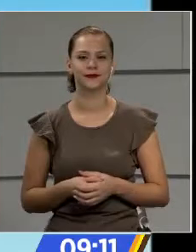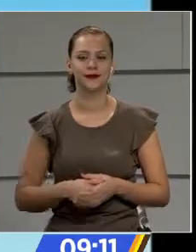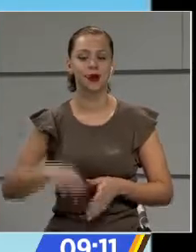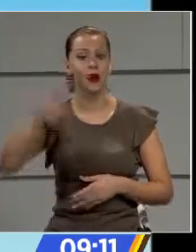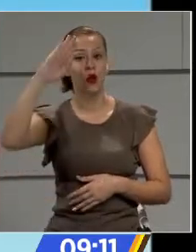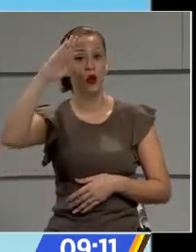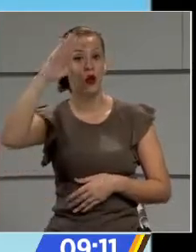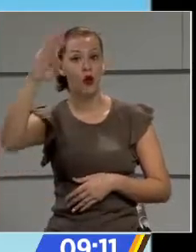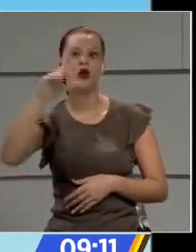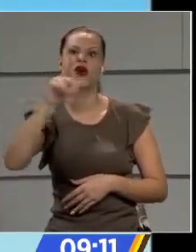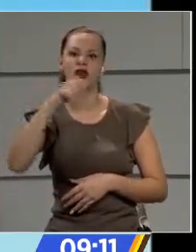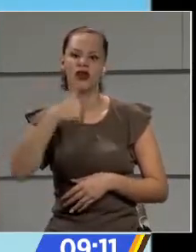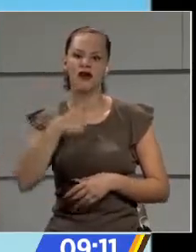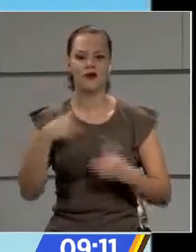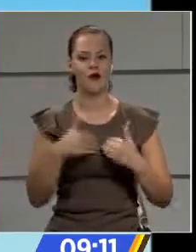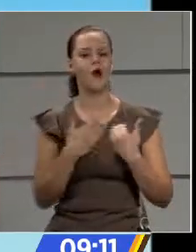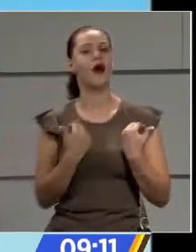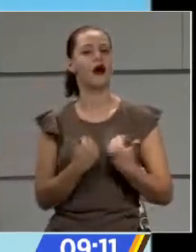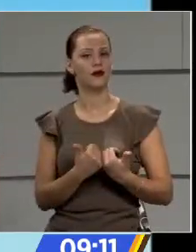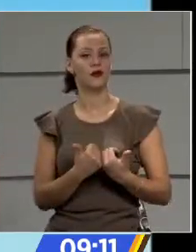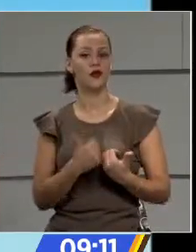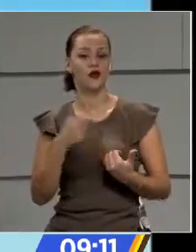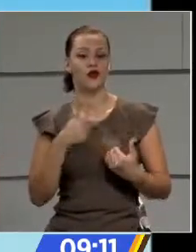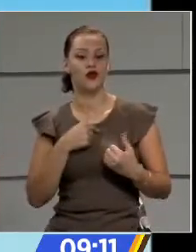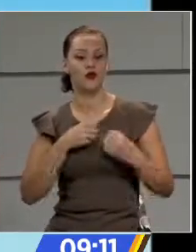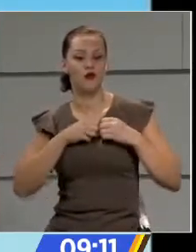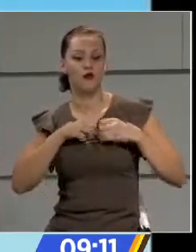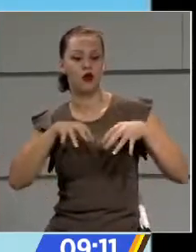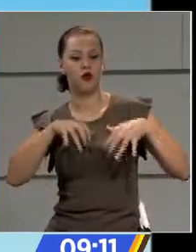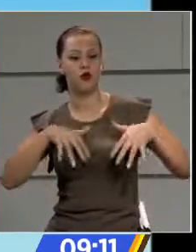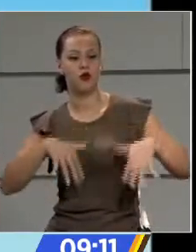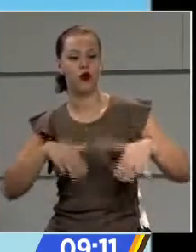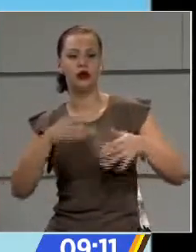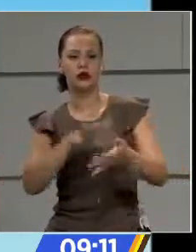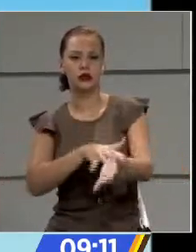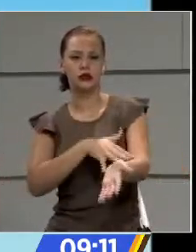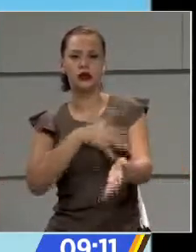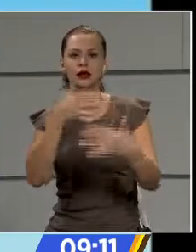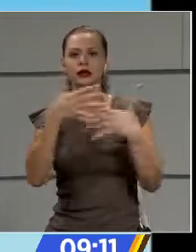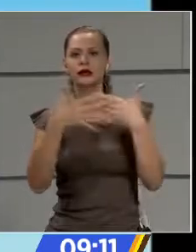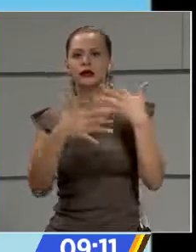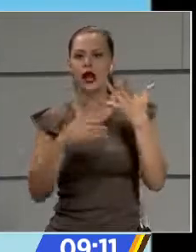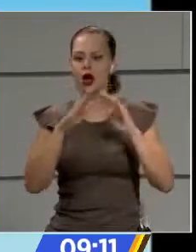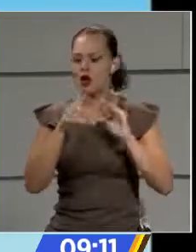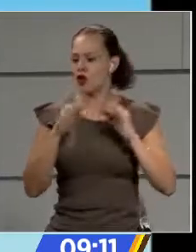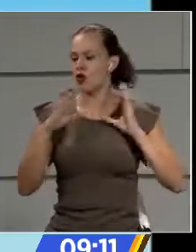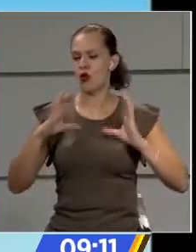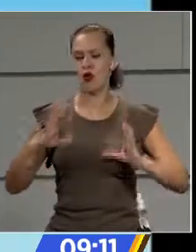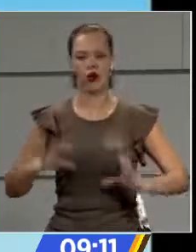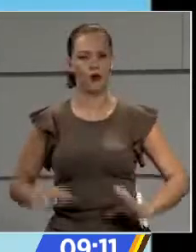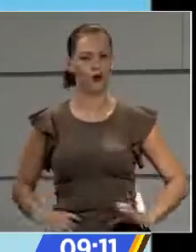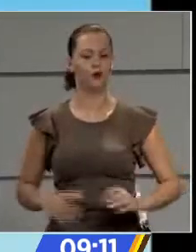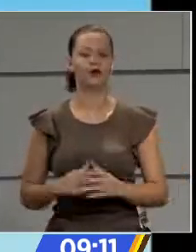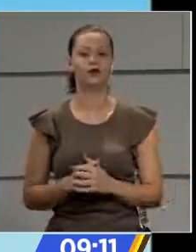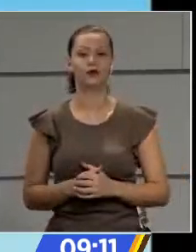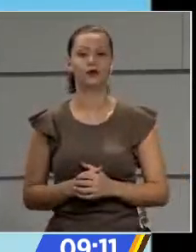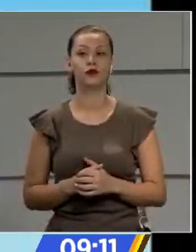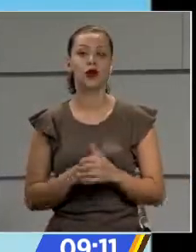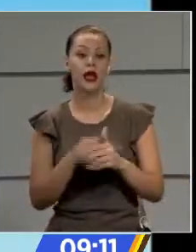¡Hola! Soy el corazón. Bombeo sangre a través de las venas que recorren todo nuestro cuerpo.